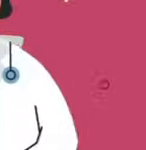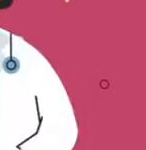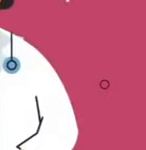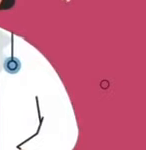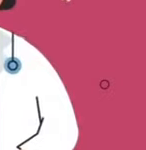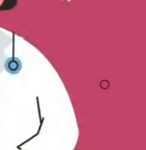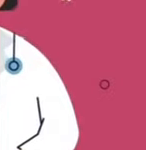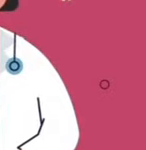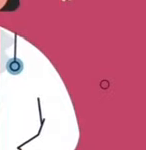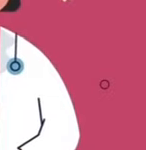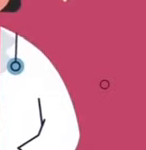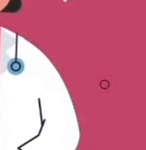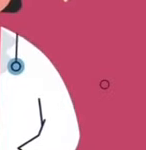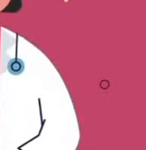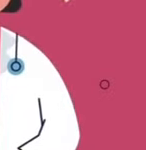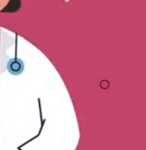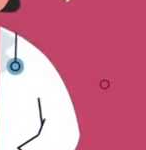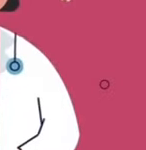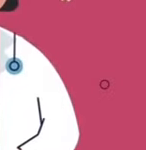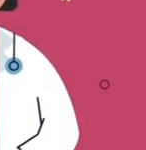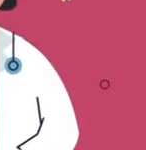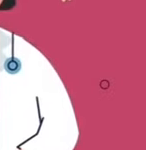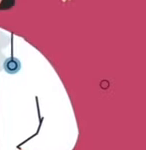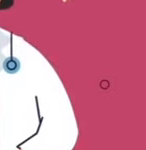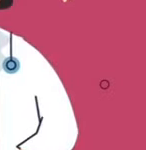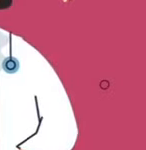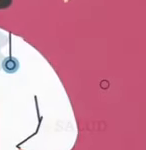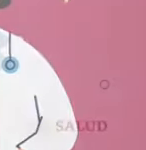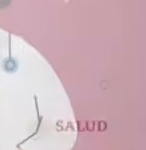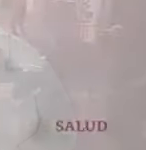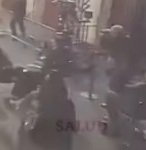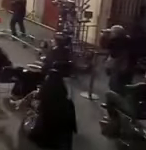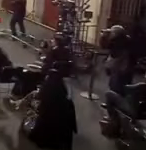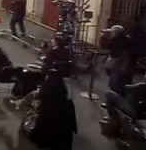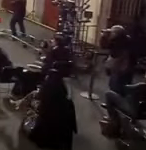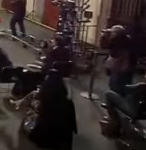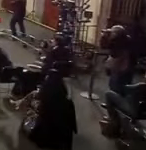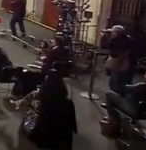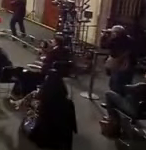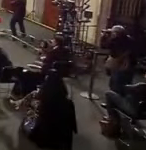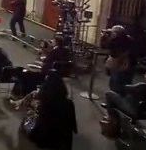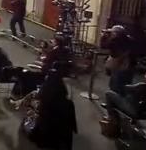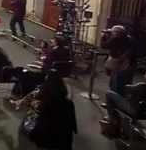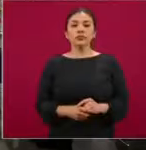en las nuevas generaciones de profesionales de la salud.